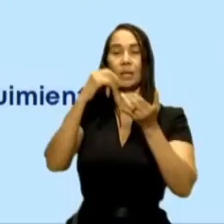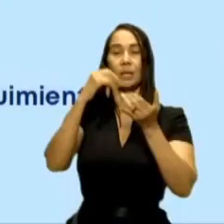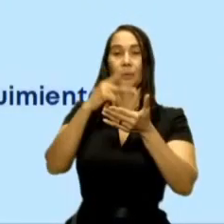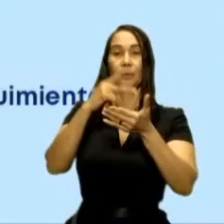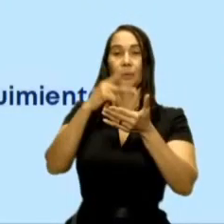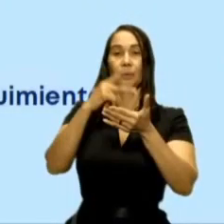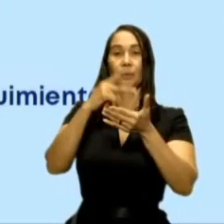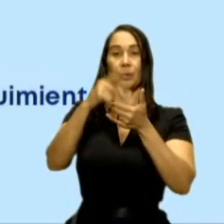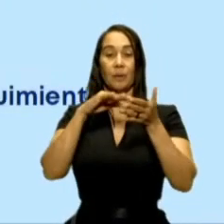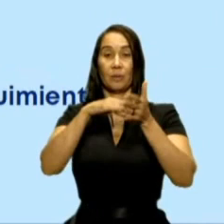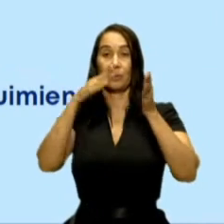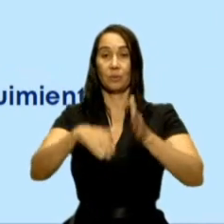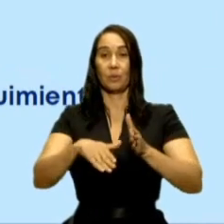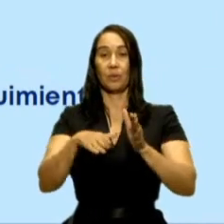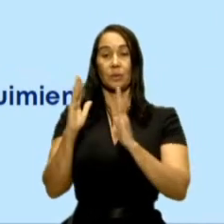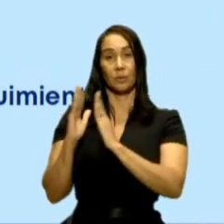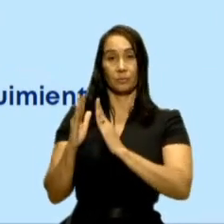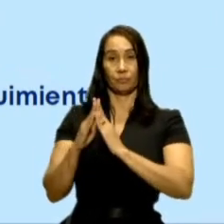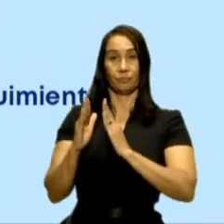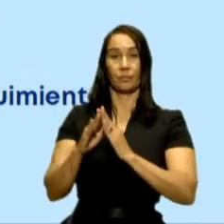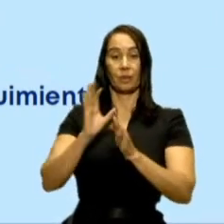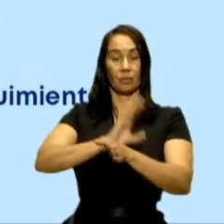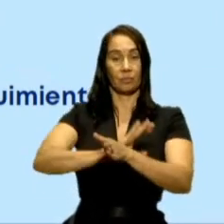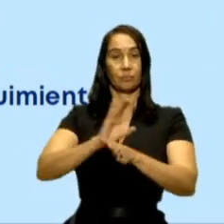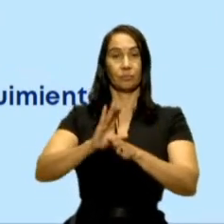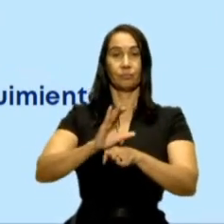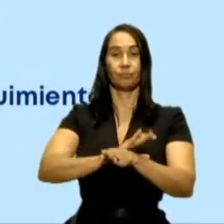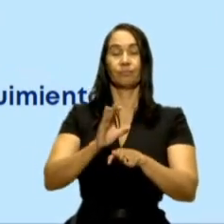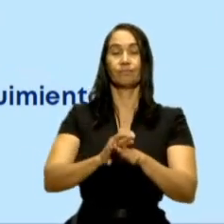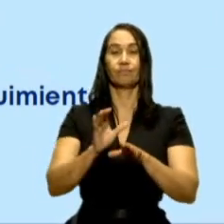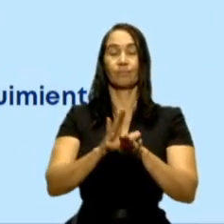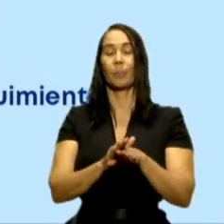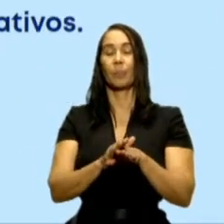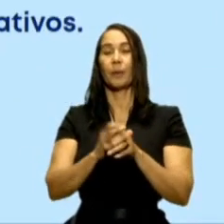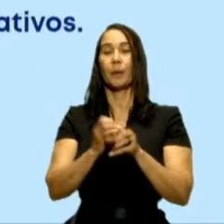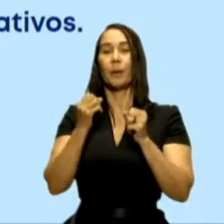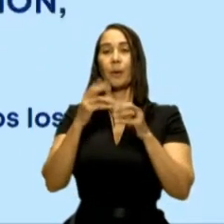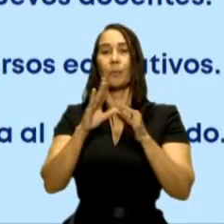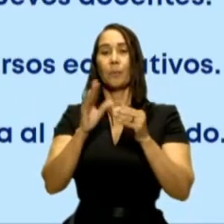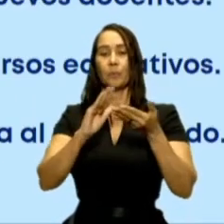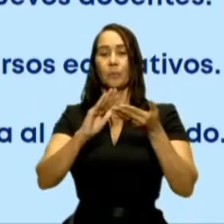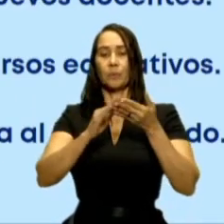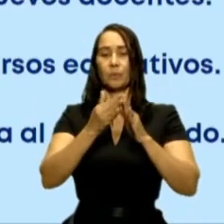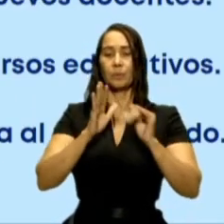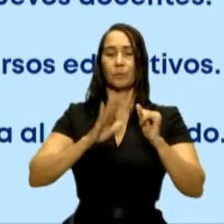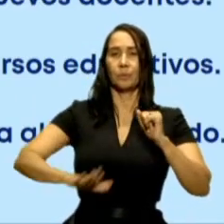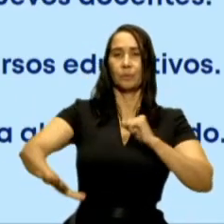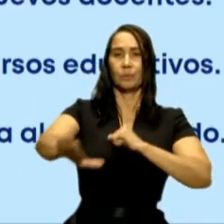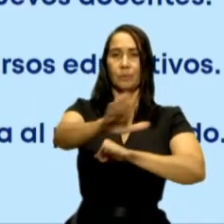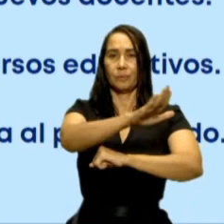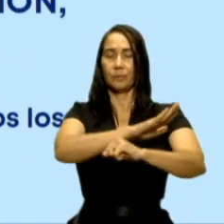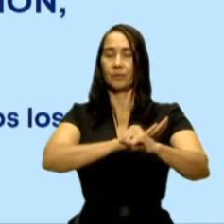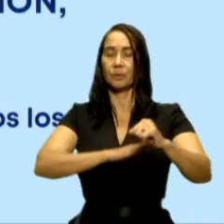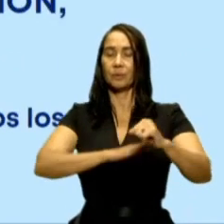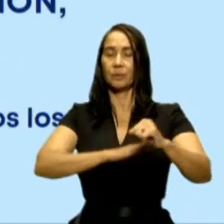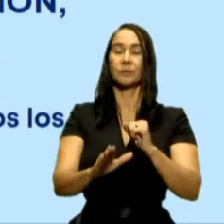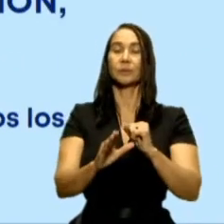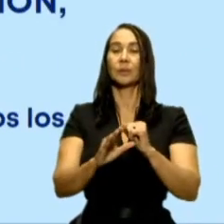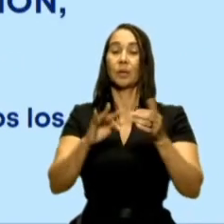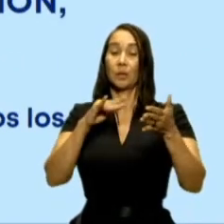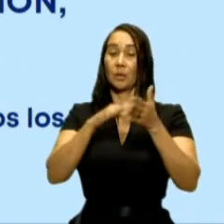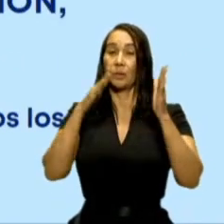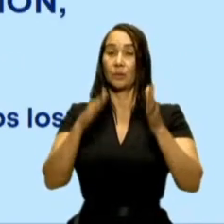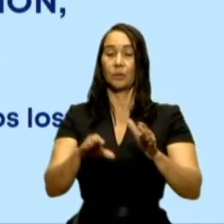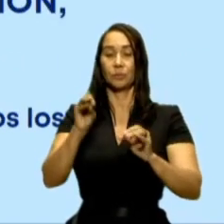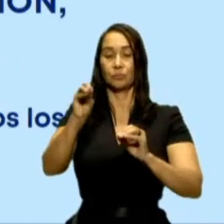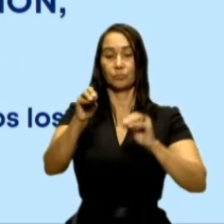distancia, ¿verdad? Que llegó por muchos medios, por medios diversos. Se